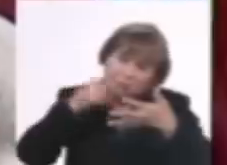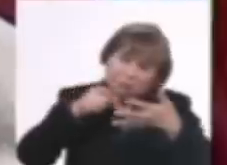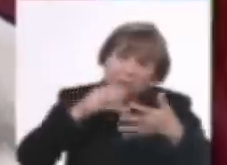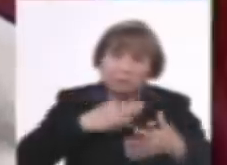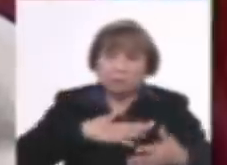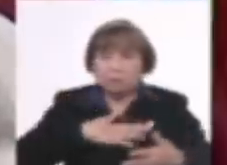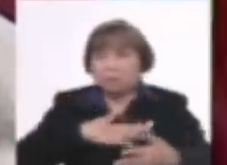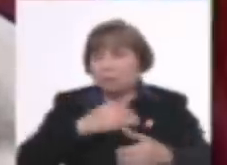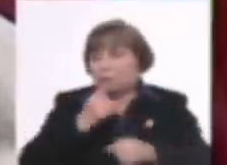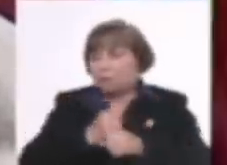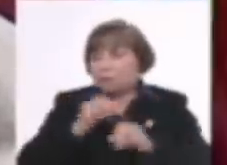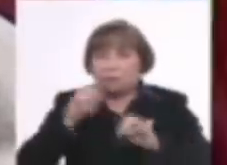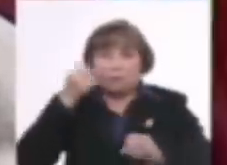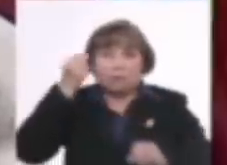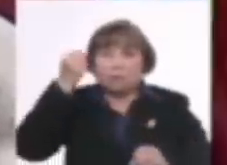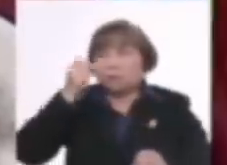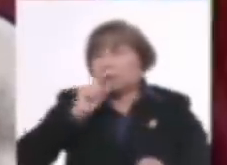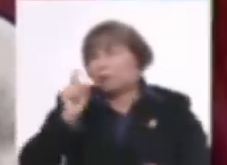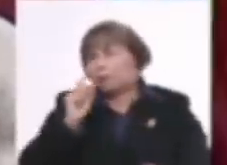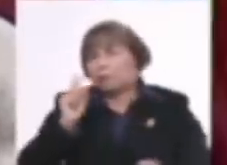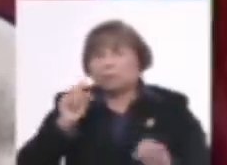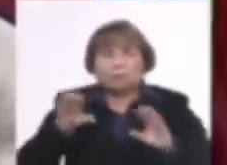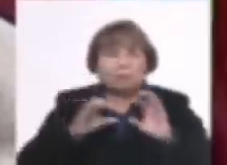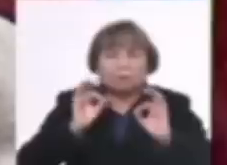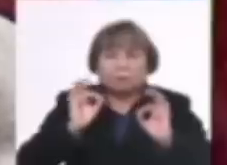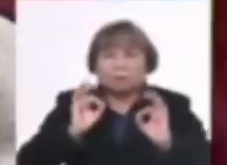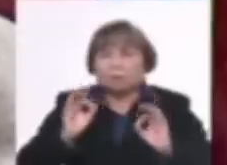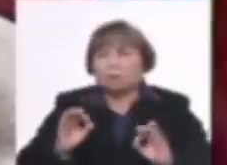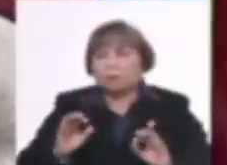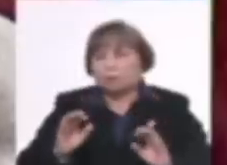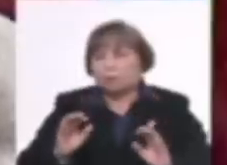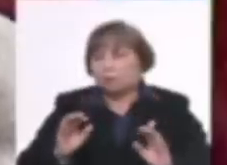mi trabajo, ver si gana contratos, si lo hacía,